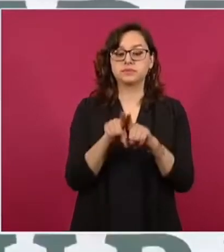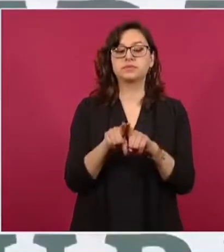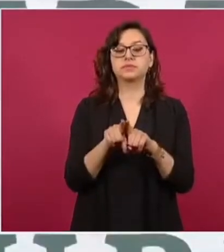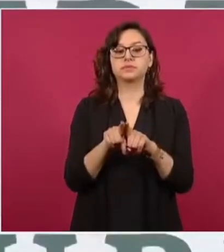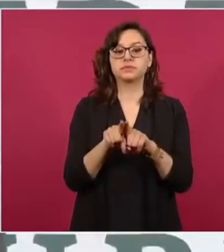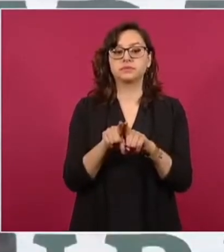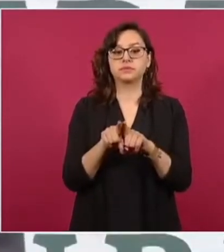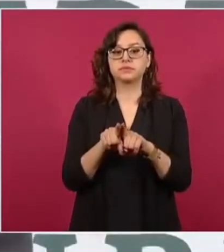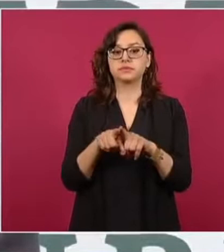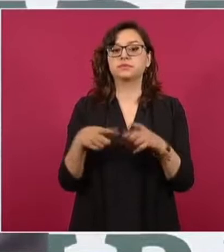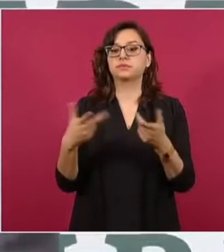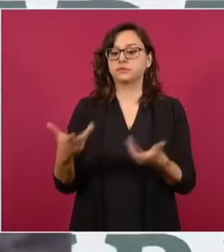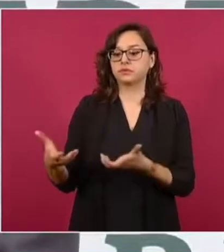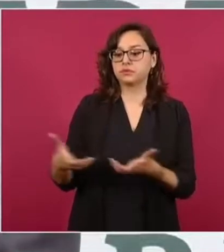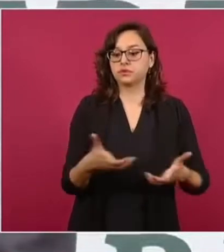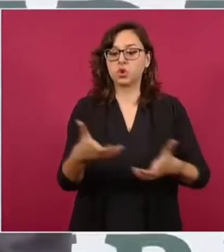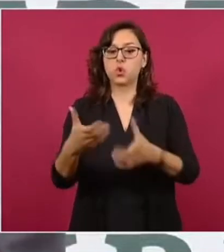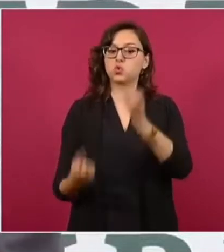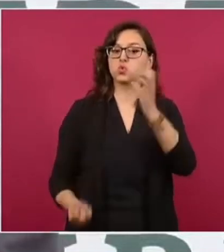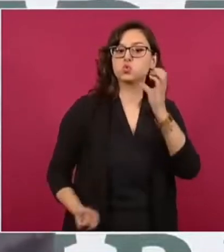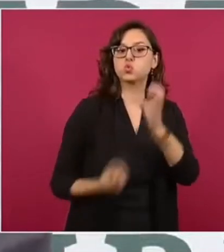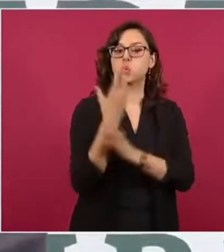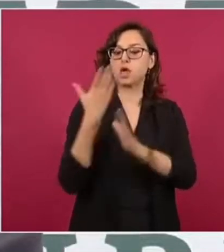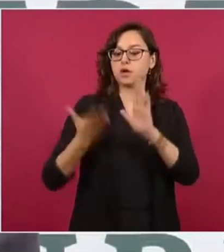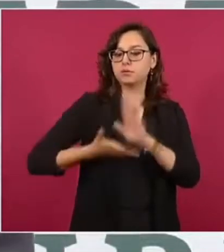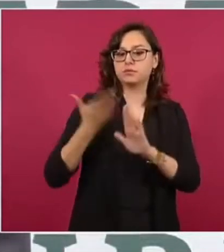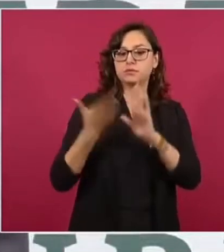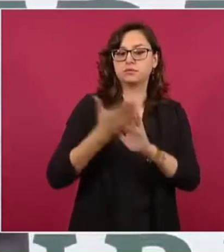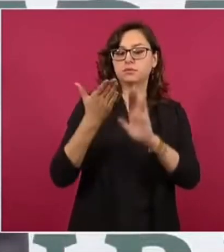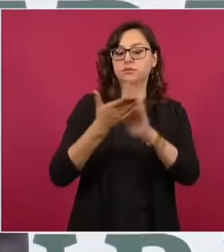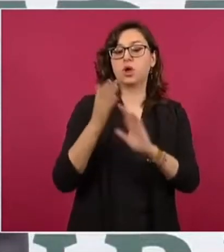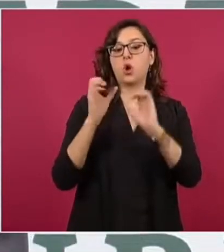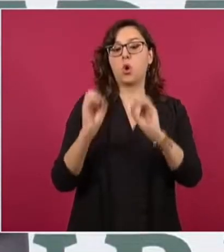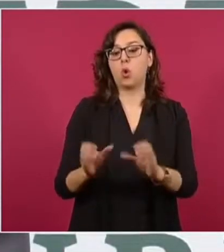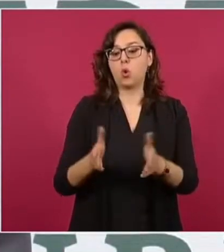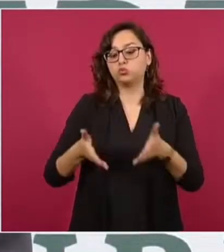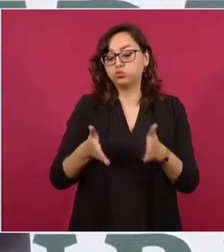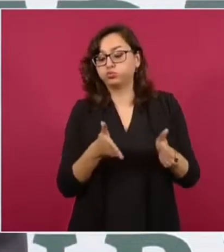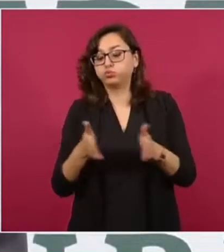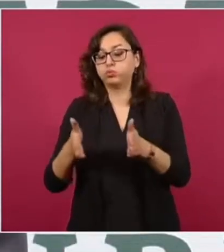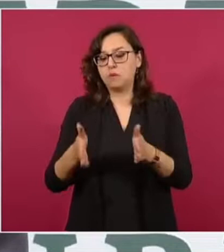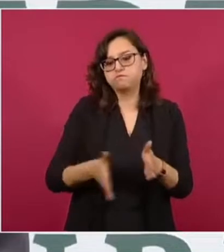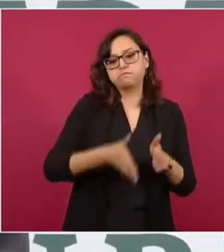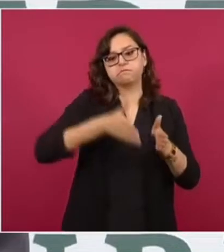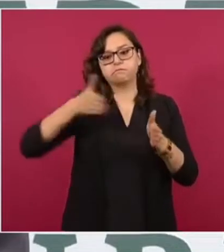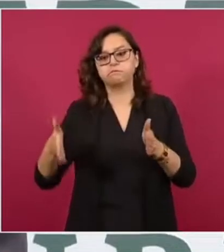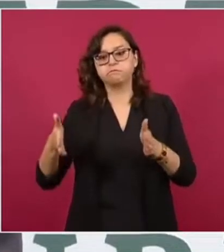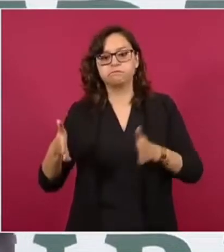construcción de nuevas carreteras, ampliación de autopistas, puentes,